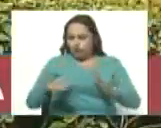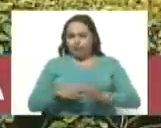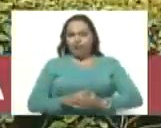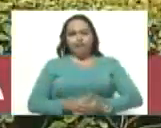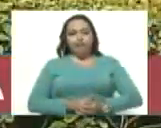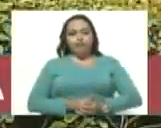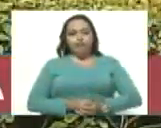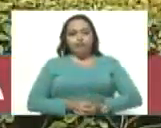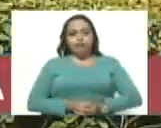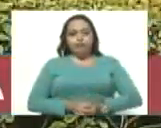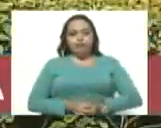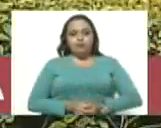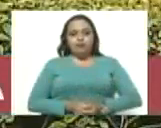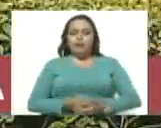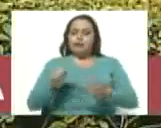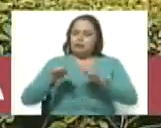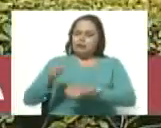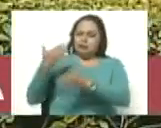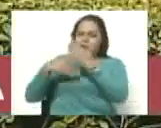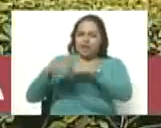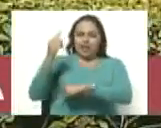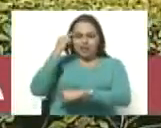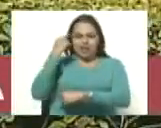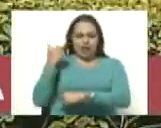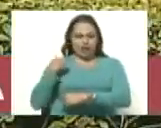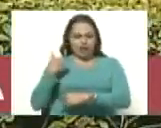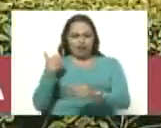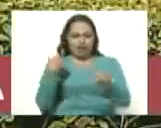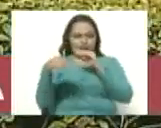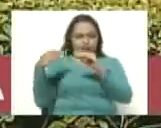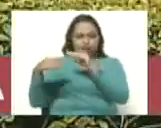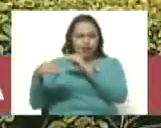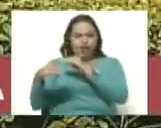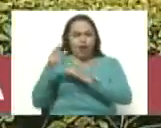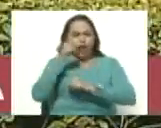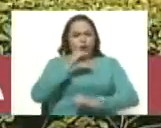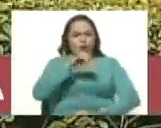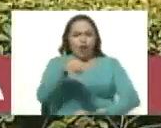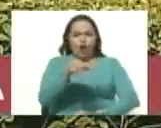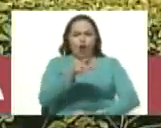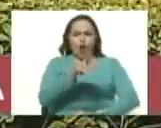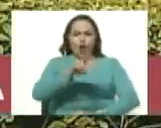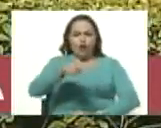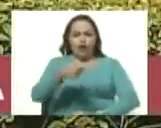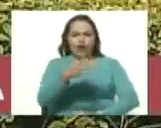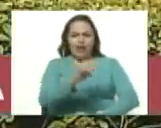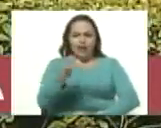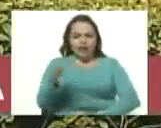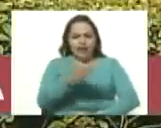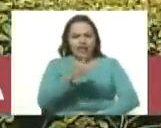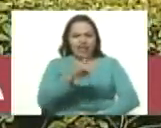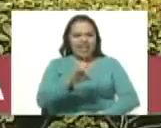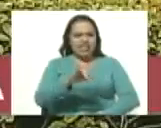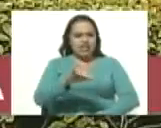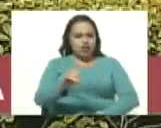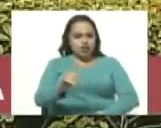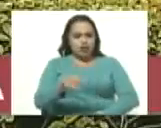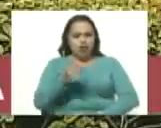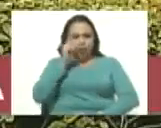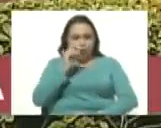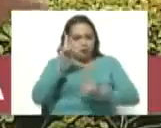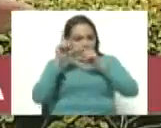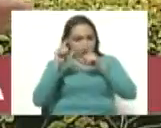en estos días estaba chateando con jorge recio por el recio fotógrafo herido de bala el 11 de abril uno de ellos